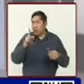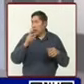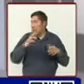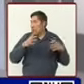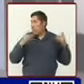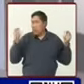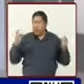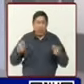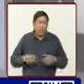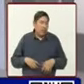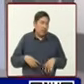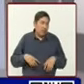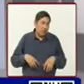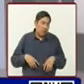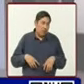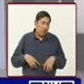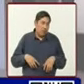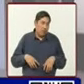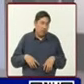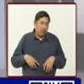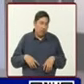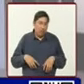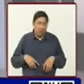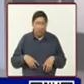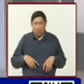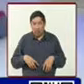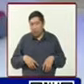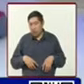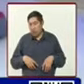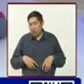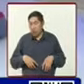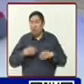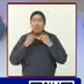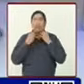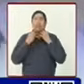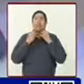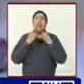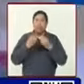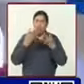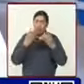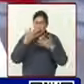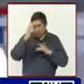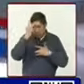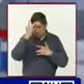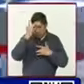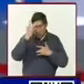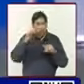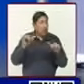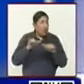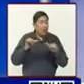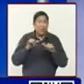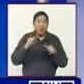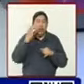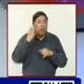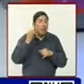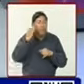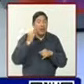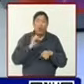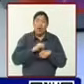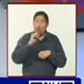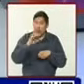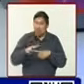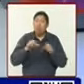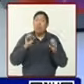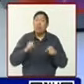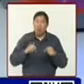rápida, insomnio, qué sé yo, el tema del hipotiroidismo, muchas otras enfermedades que la señora también, la experta, ha anunciado